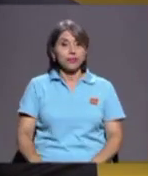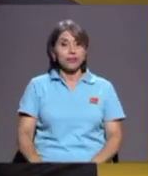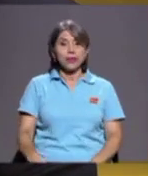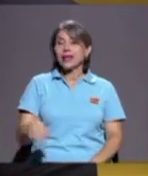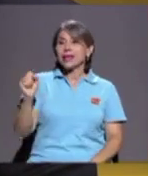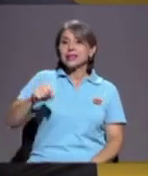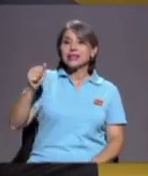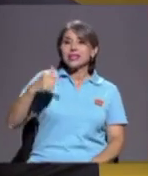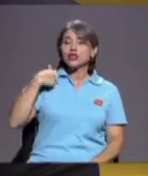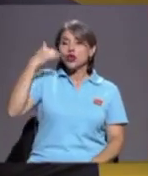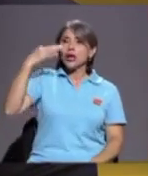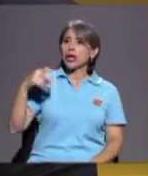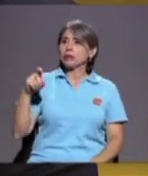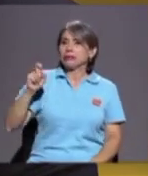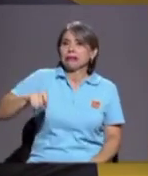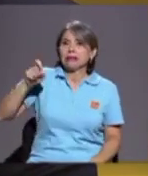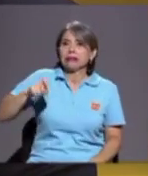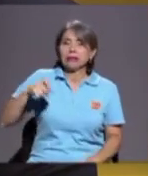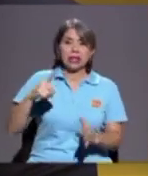necesidad urgente de